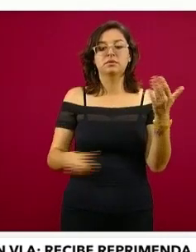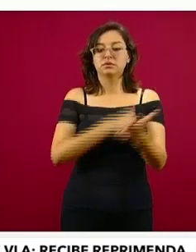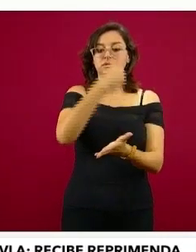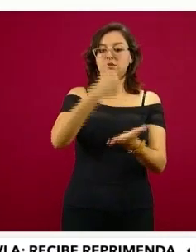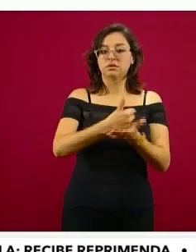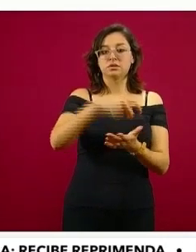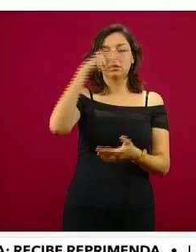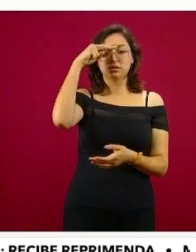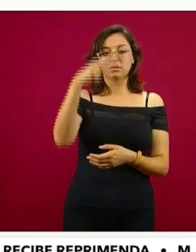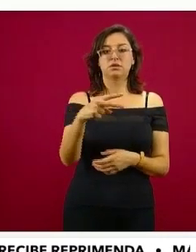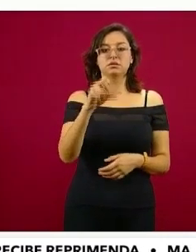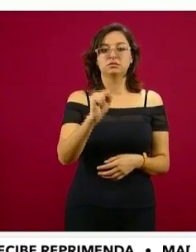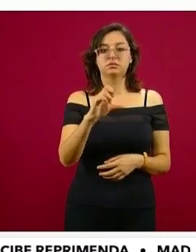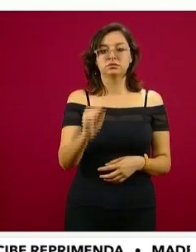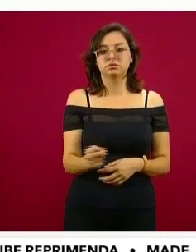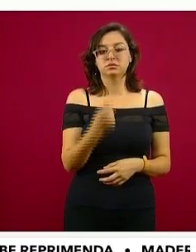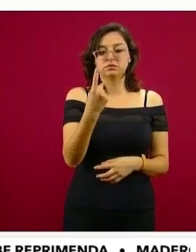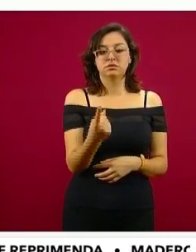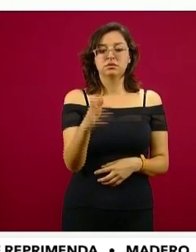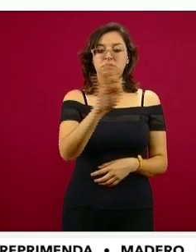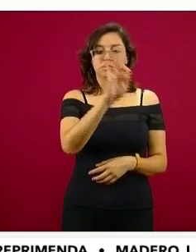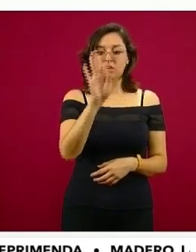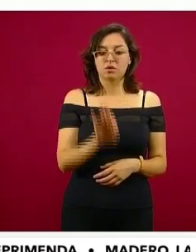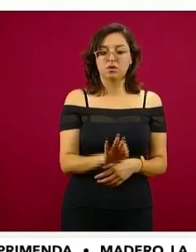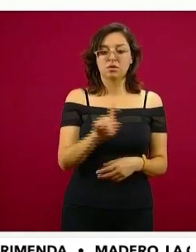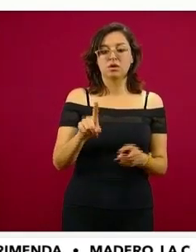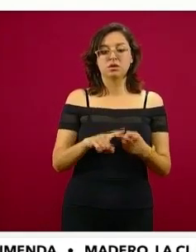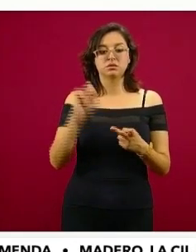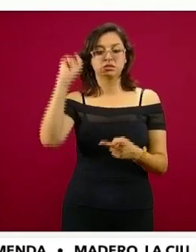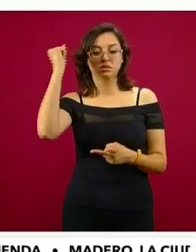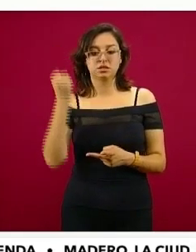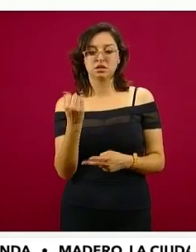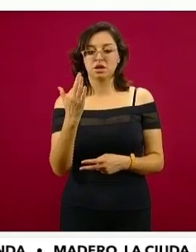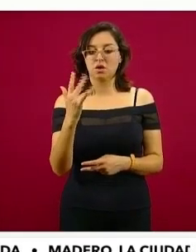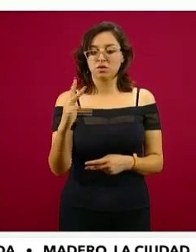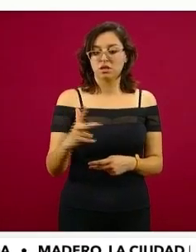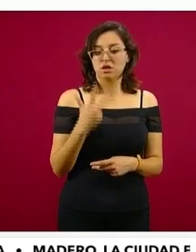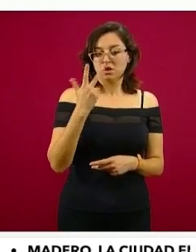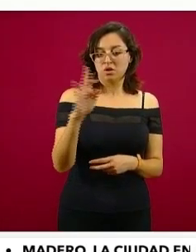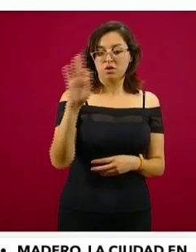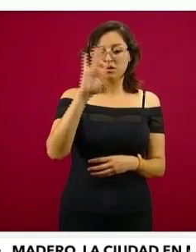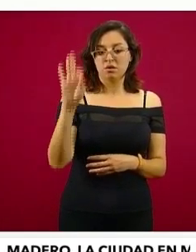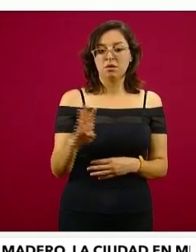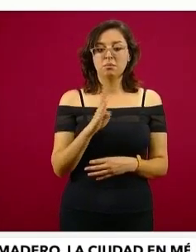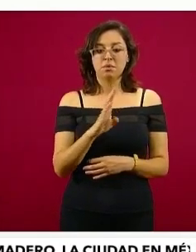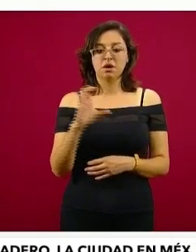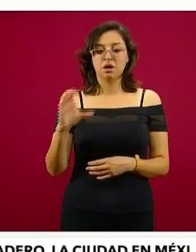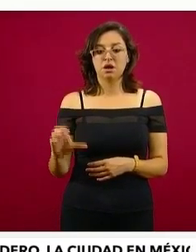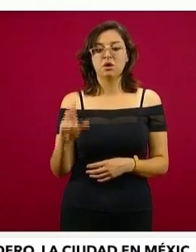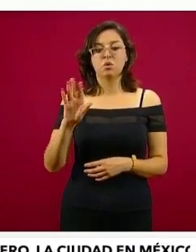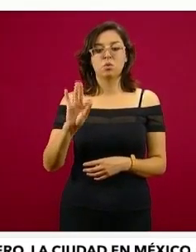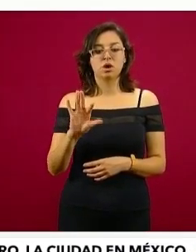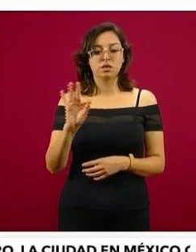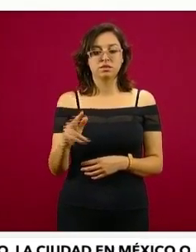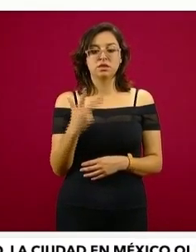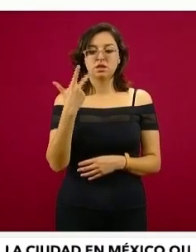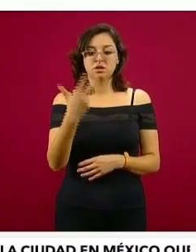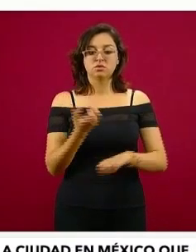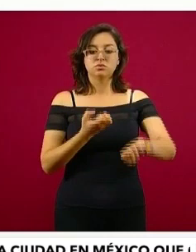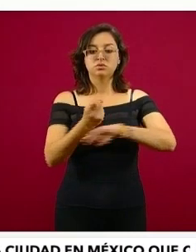México, 61% de ocupación, Sinaloa 58%, Baja California 48%, Estado de